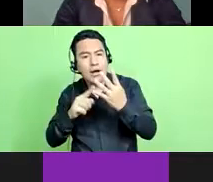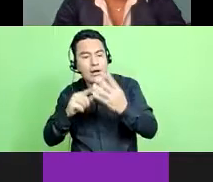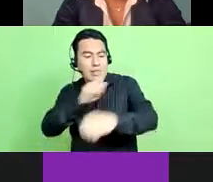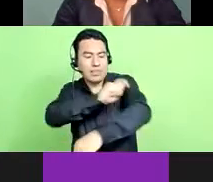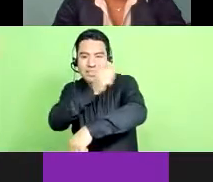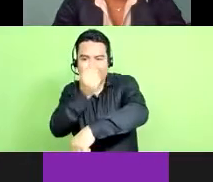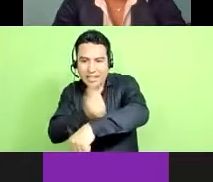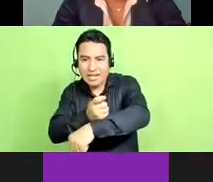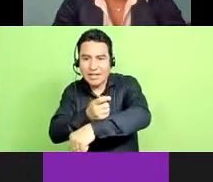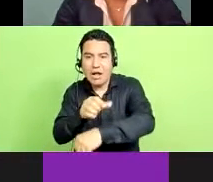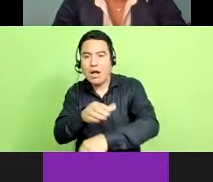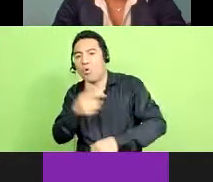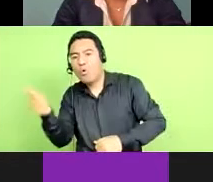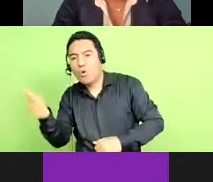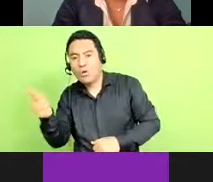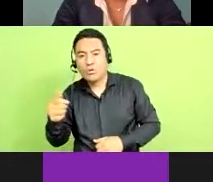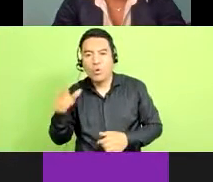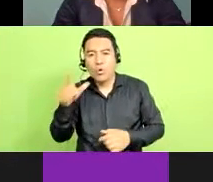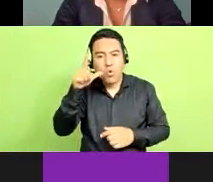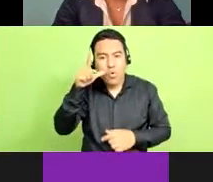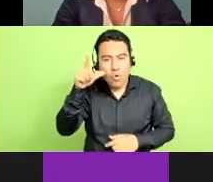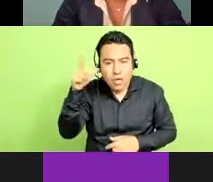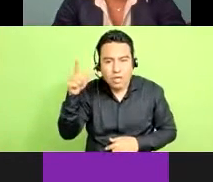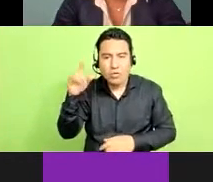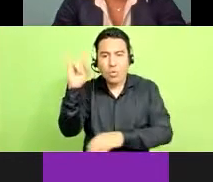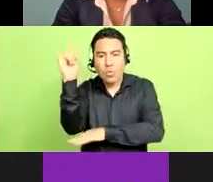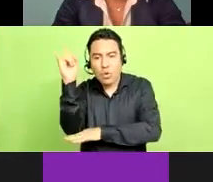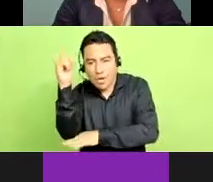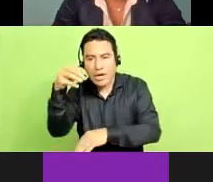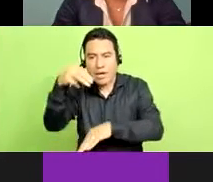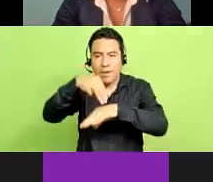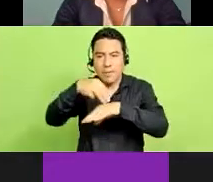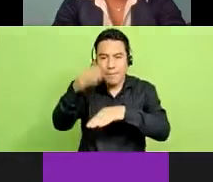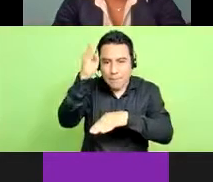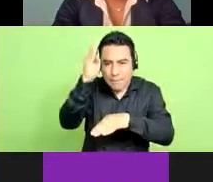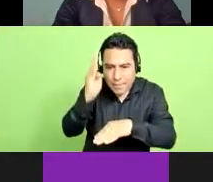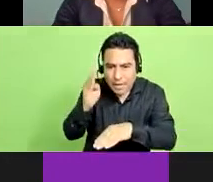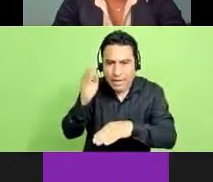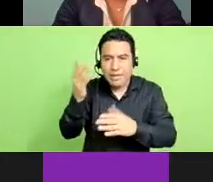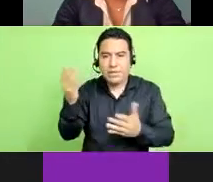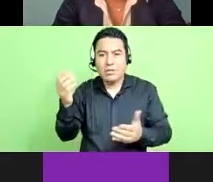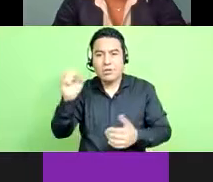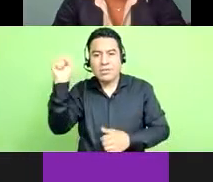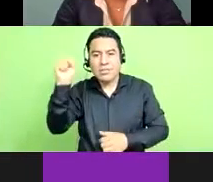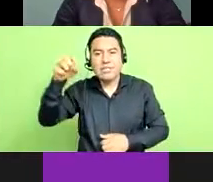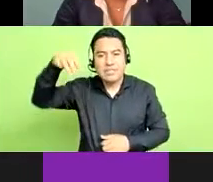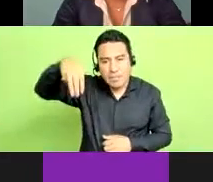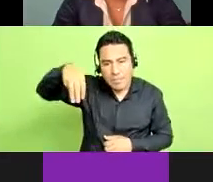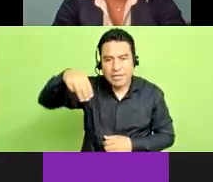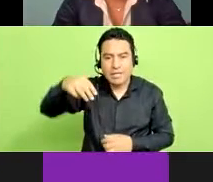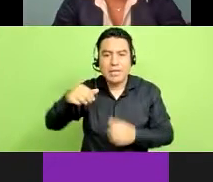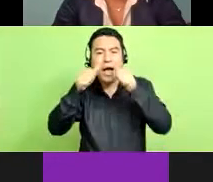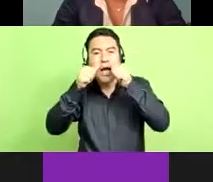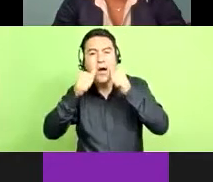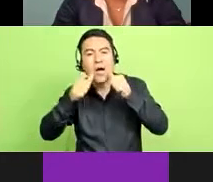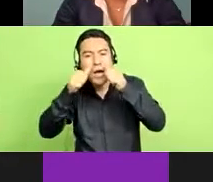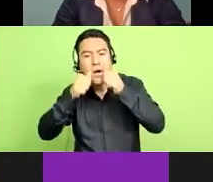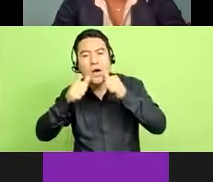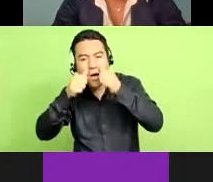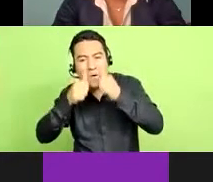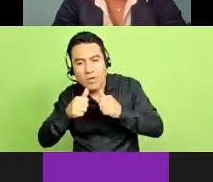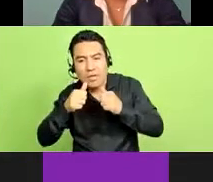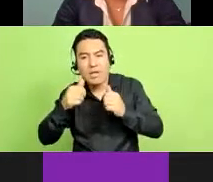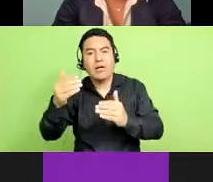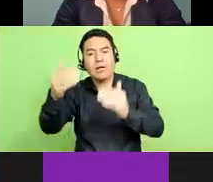huancavelica ayacucho y apurímac macro región oriente florette ucayali madre de dios san martín y